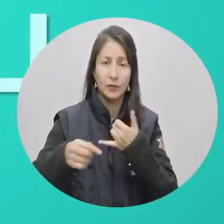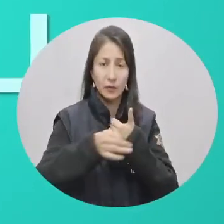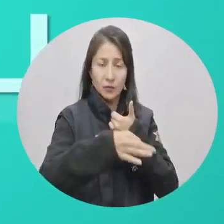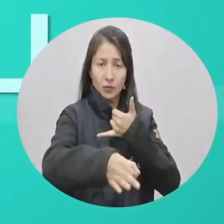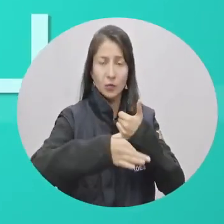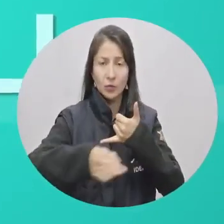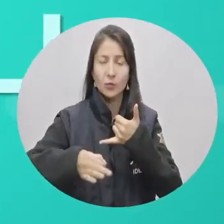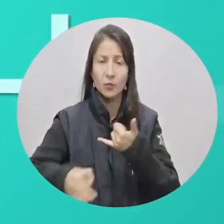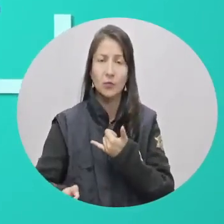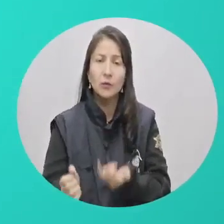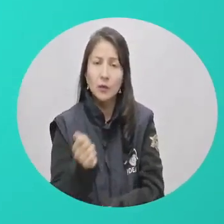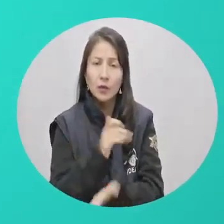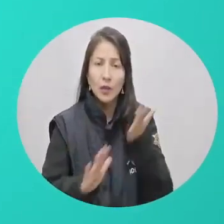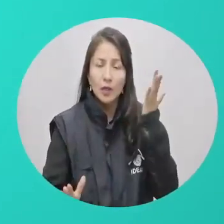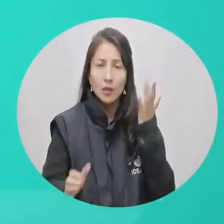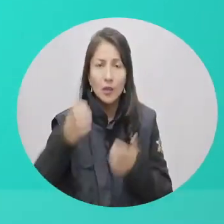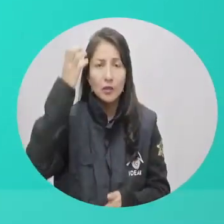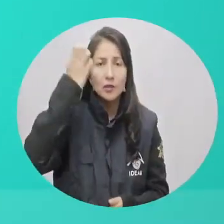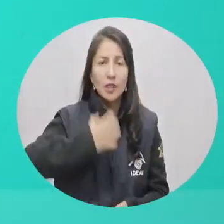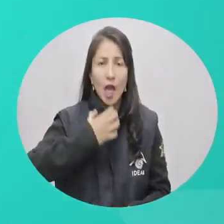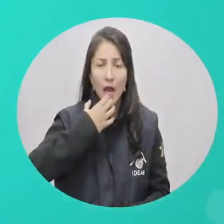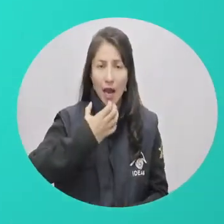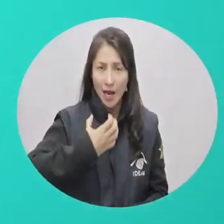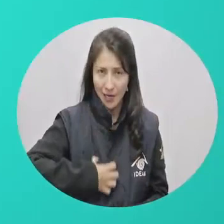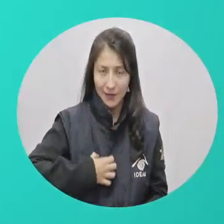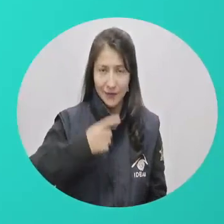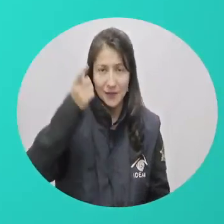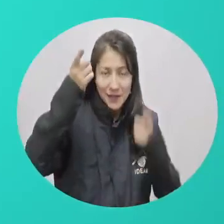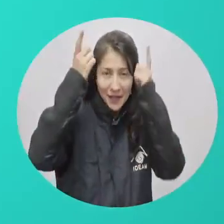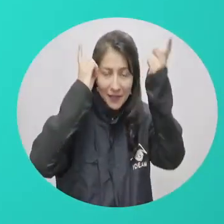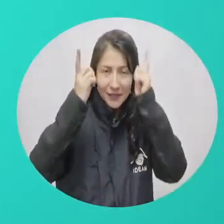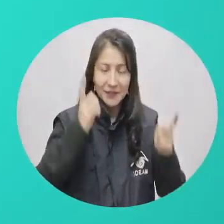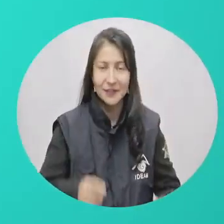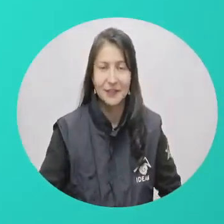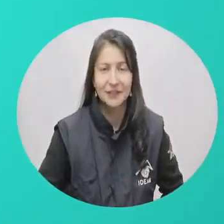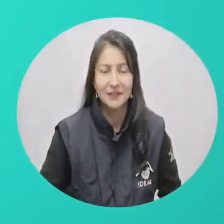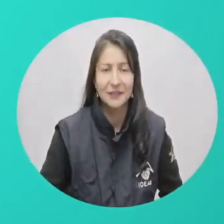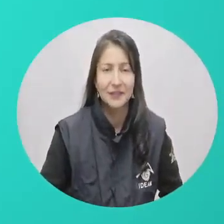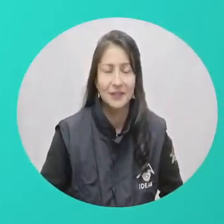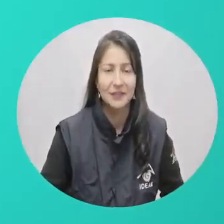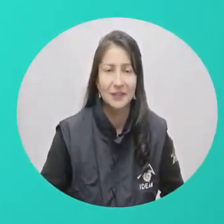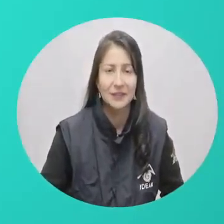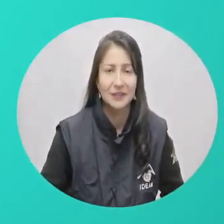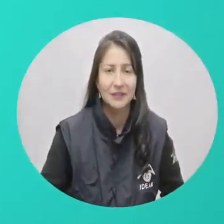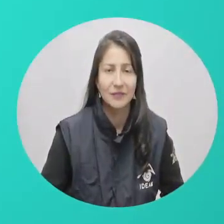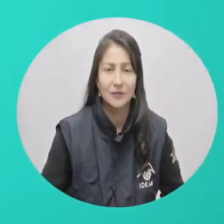pronósticos y alertas a nivel municipal. Disponible gratis para iOS y Android.